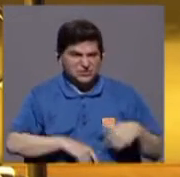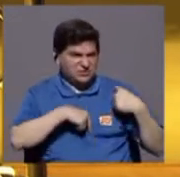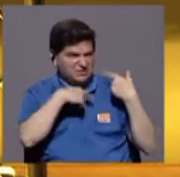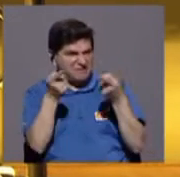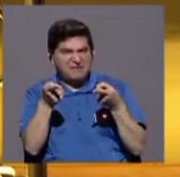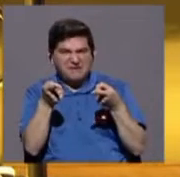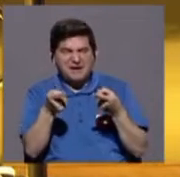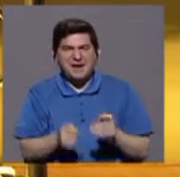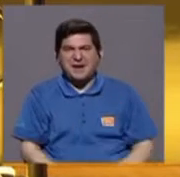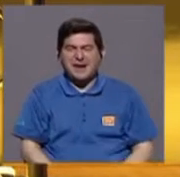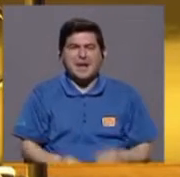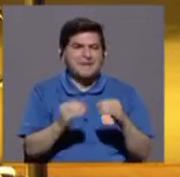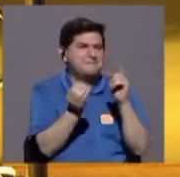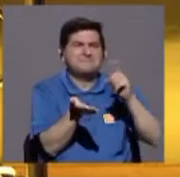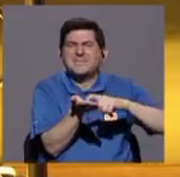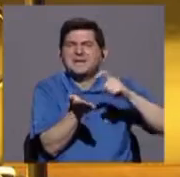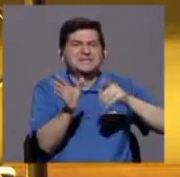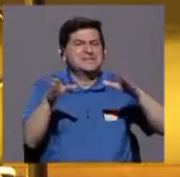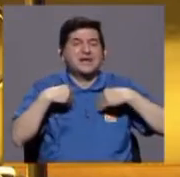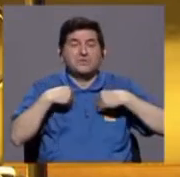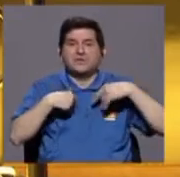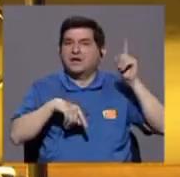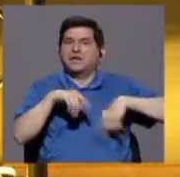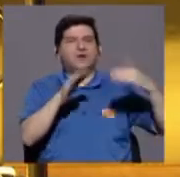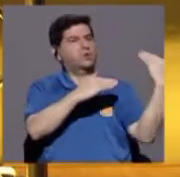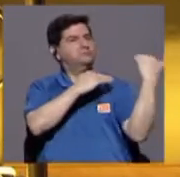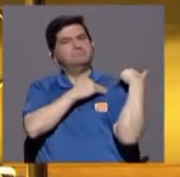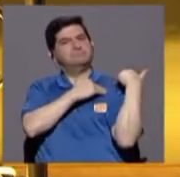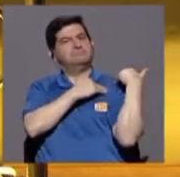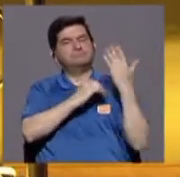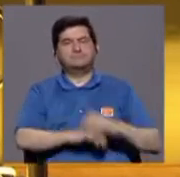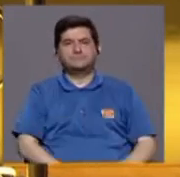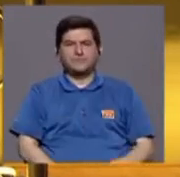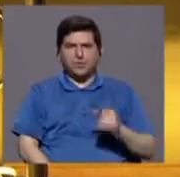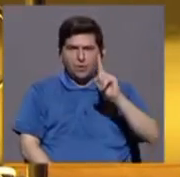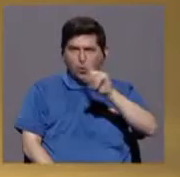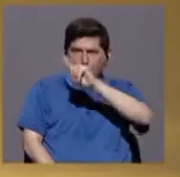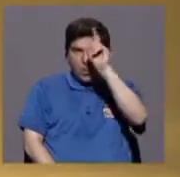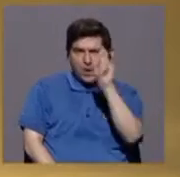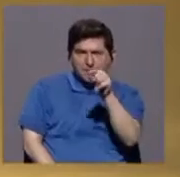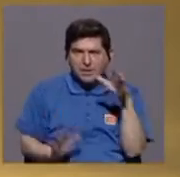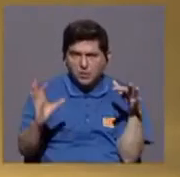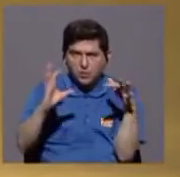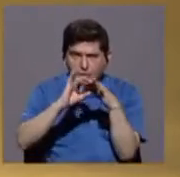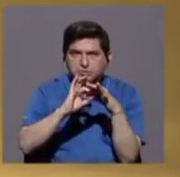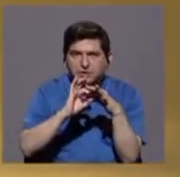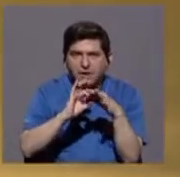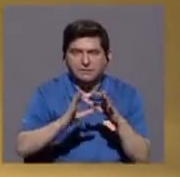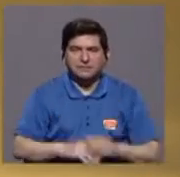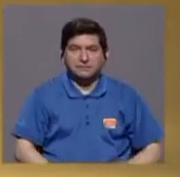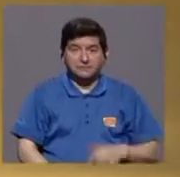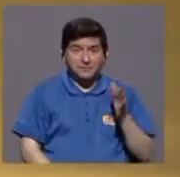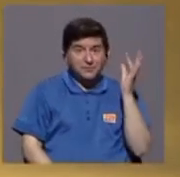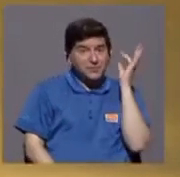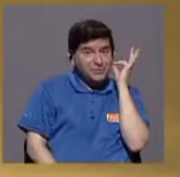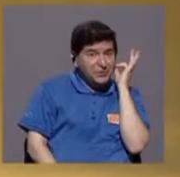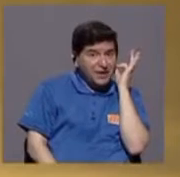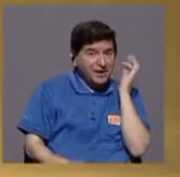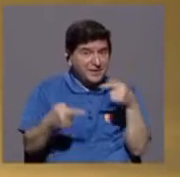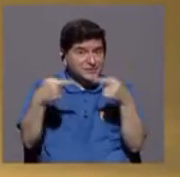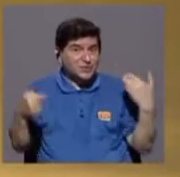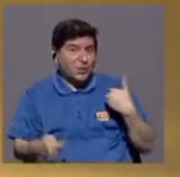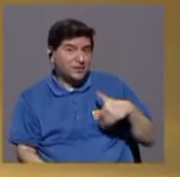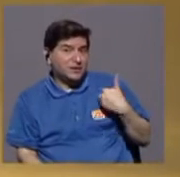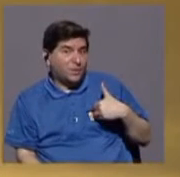a que las personas tomen más deuda de la que pueden soportar. Una pregunta sobre eso, mujeres versus